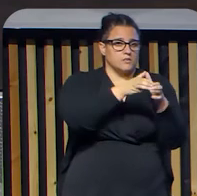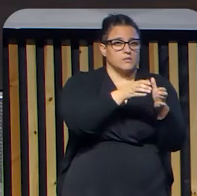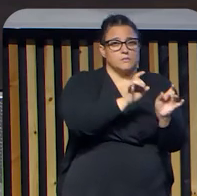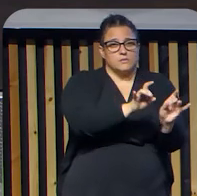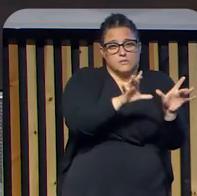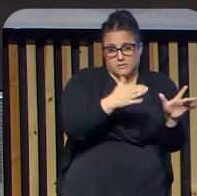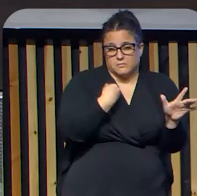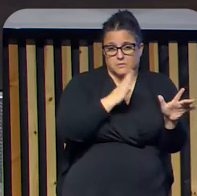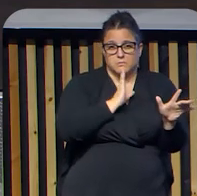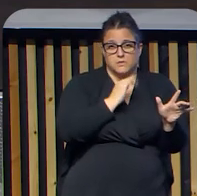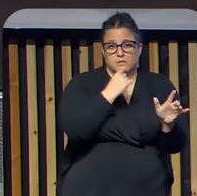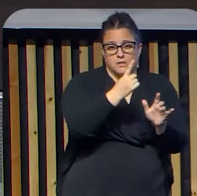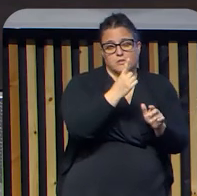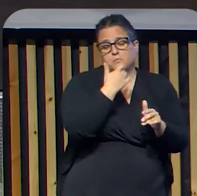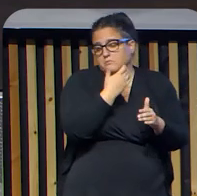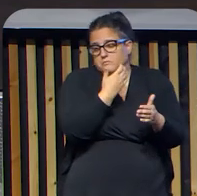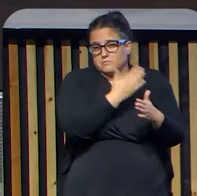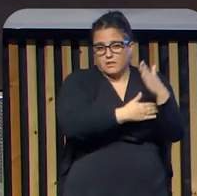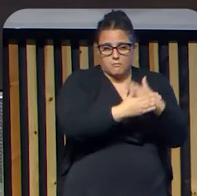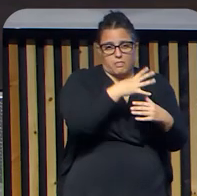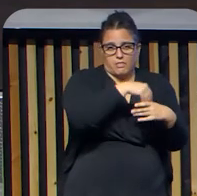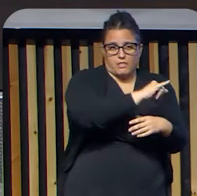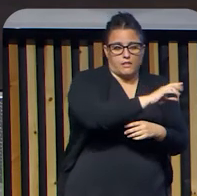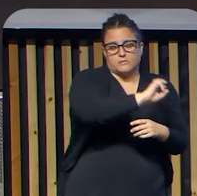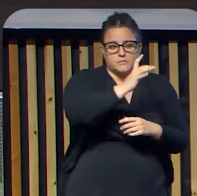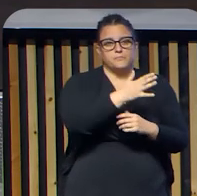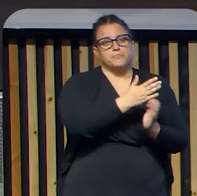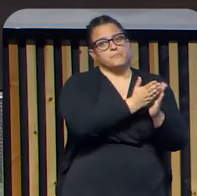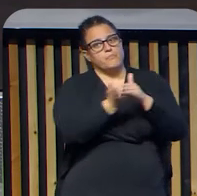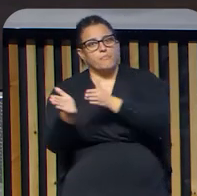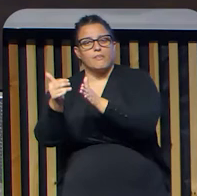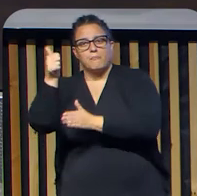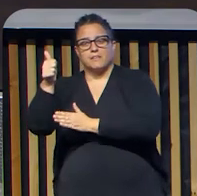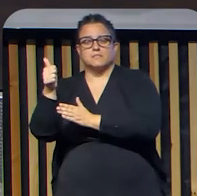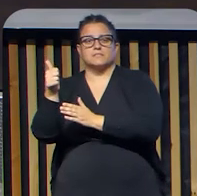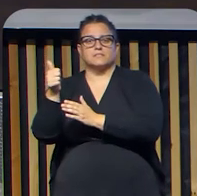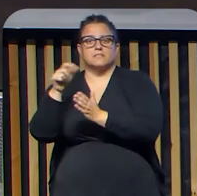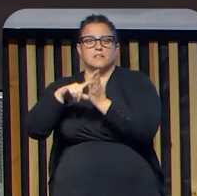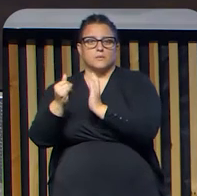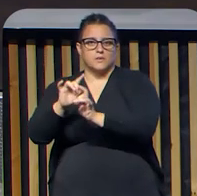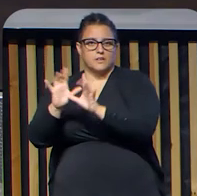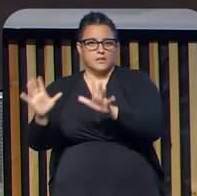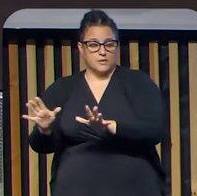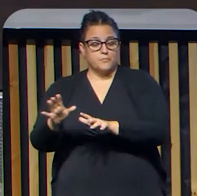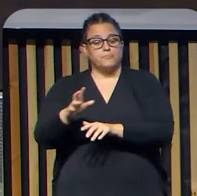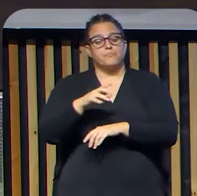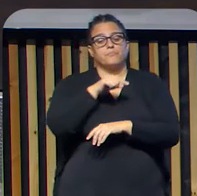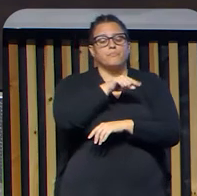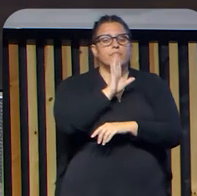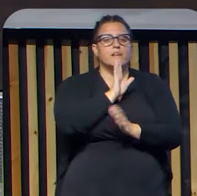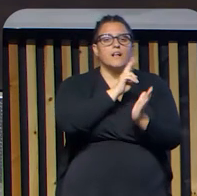en la lectura fácil para que un documento sea considerado como tal tiene que estar validado y testado por personas usuarias